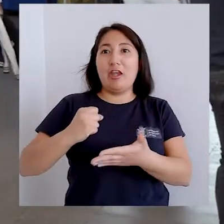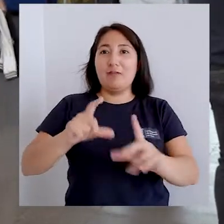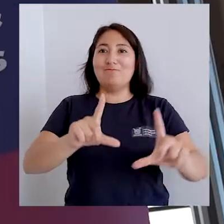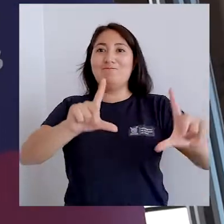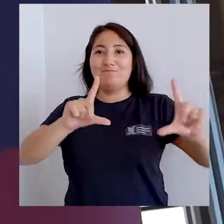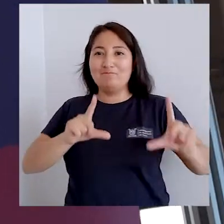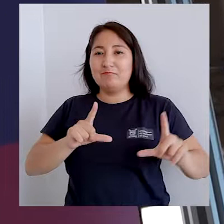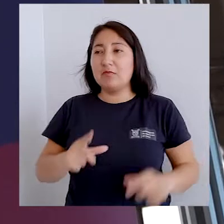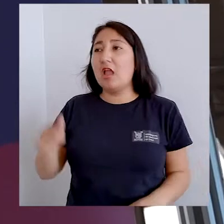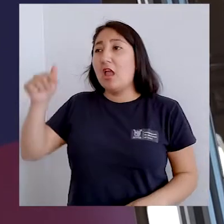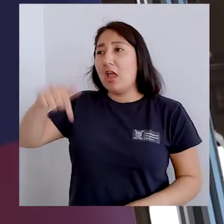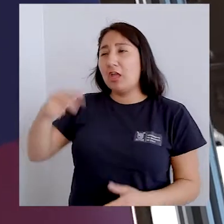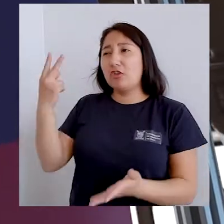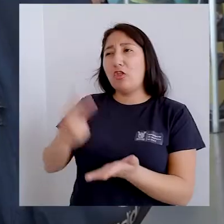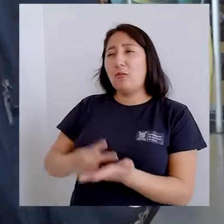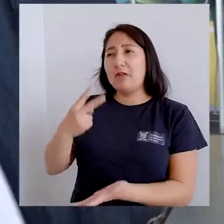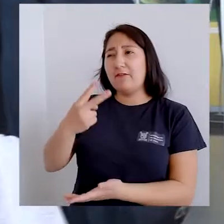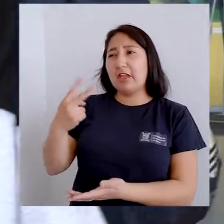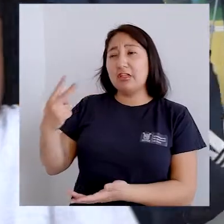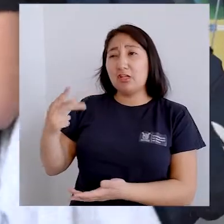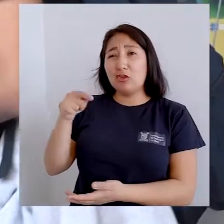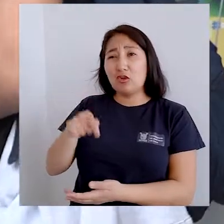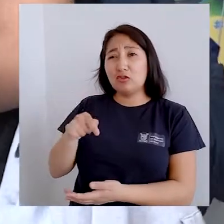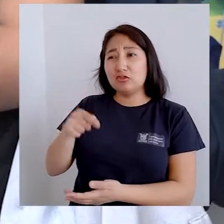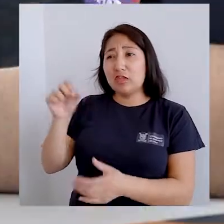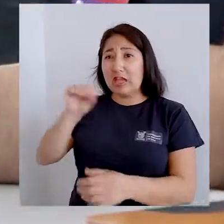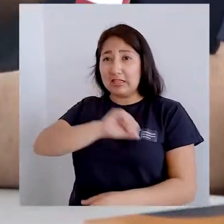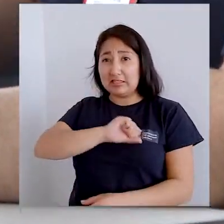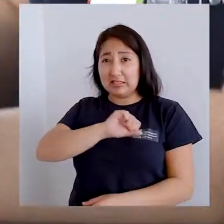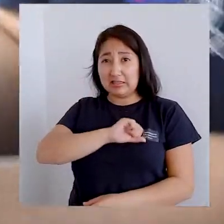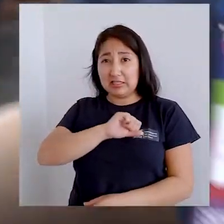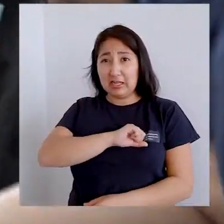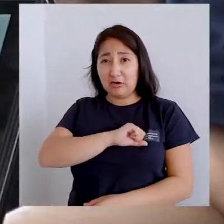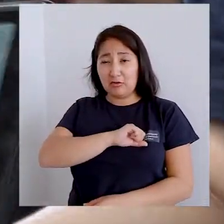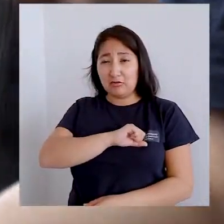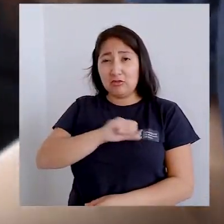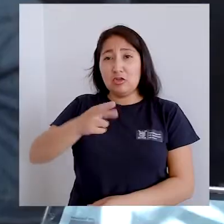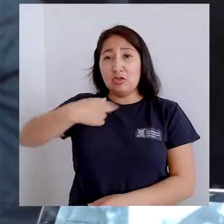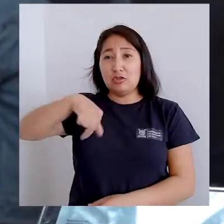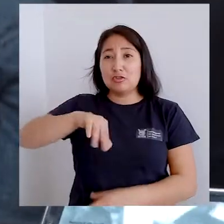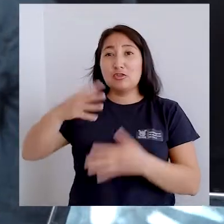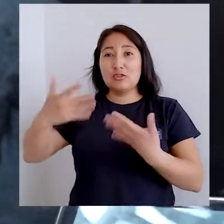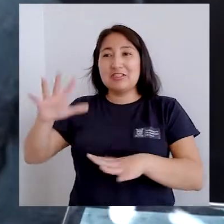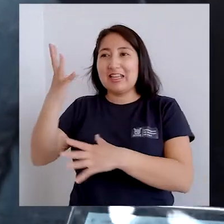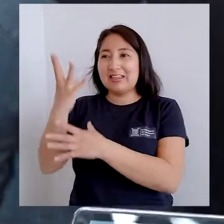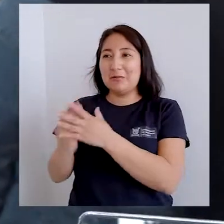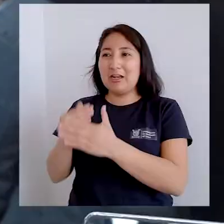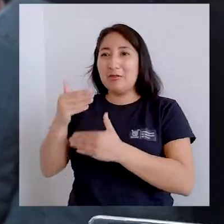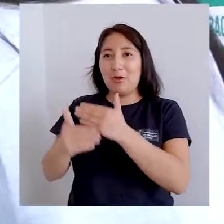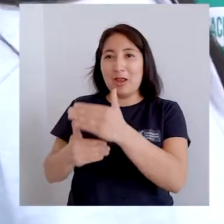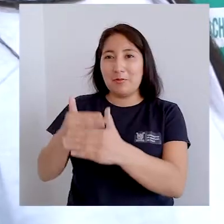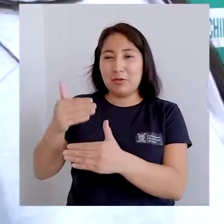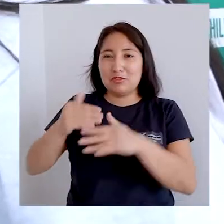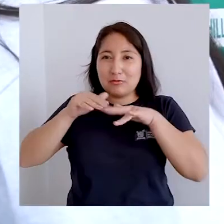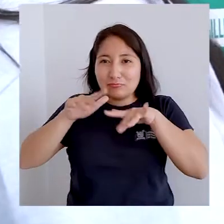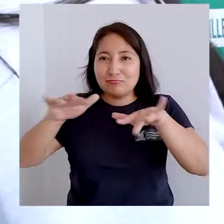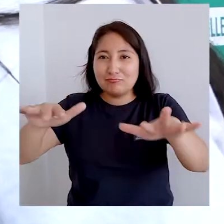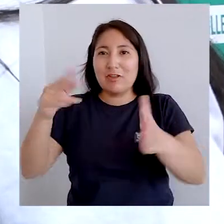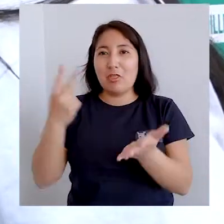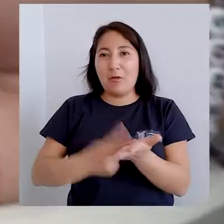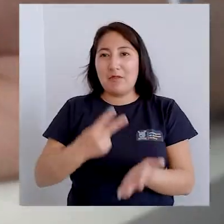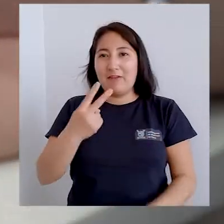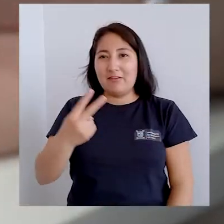final. Con esta CIAT 2022 en Santiago, estamos cerrando nuestro proceso de